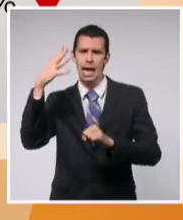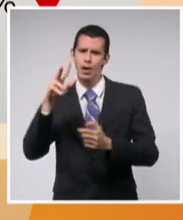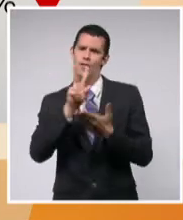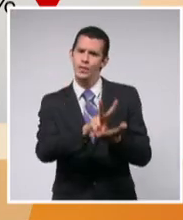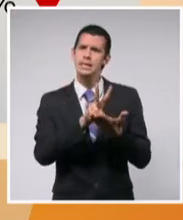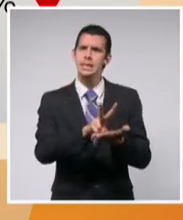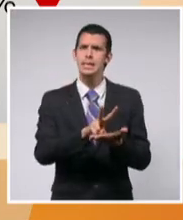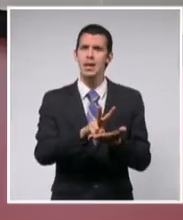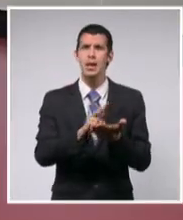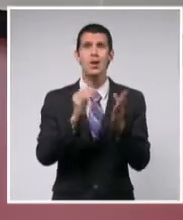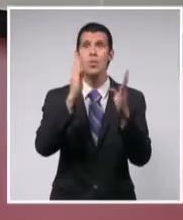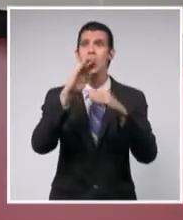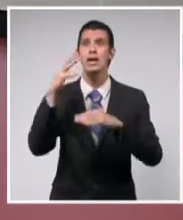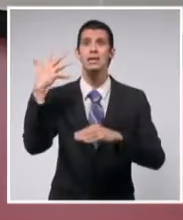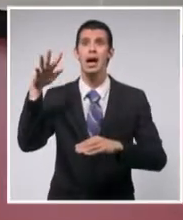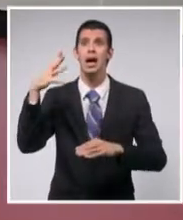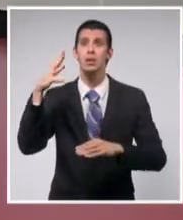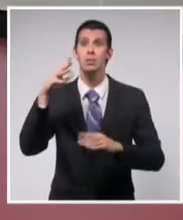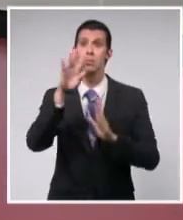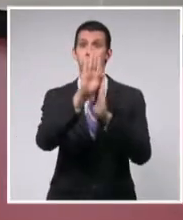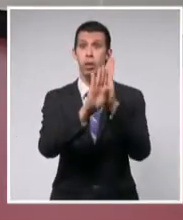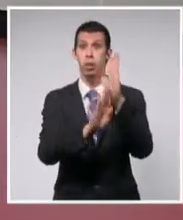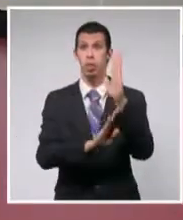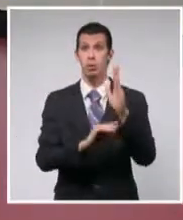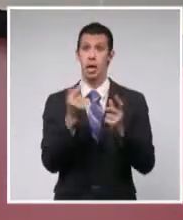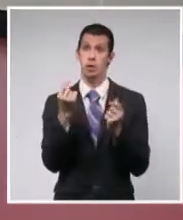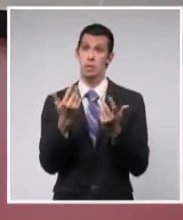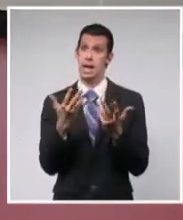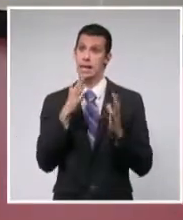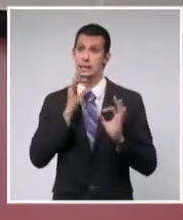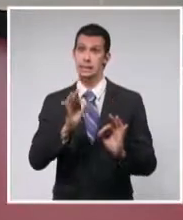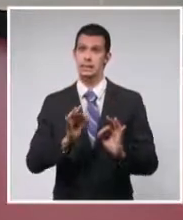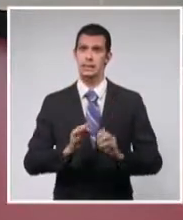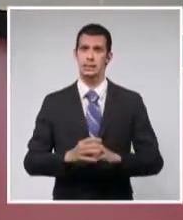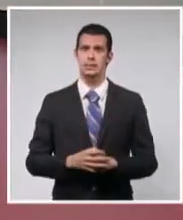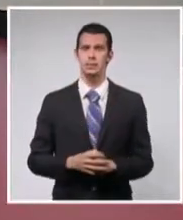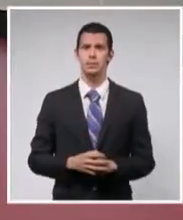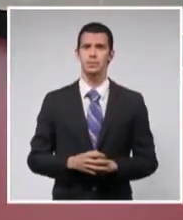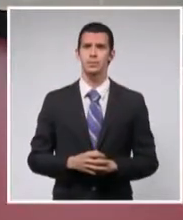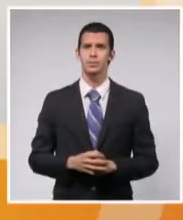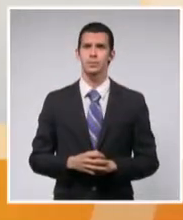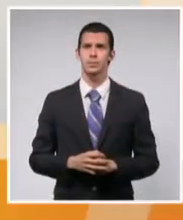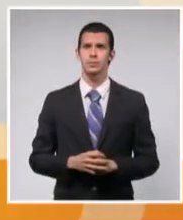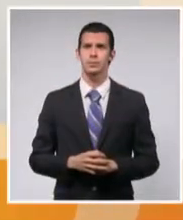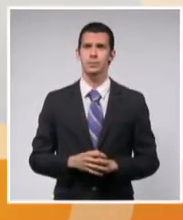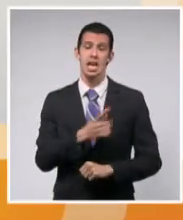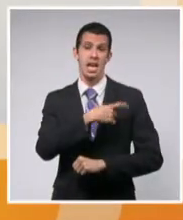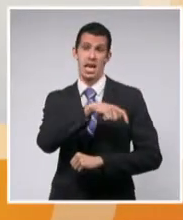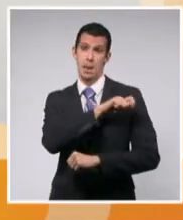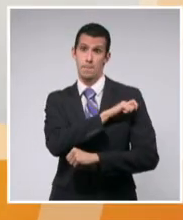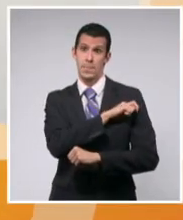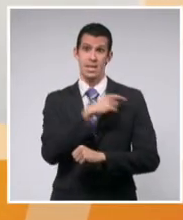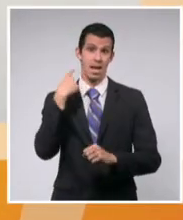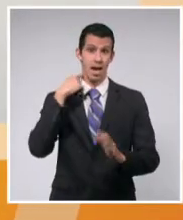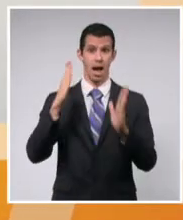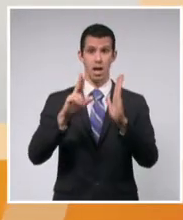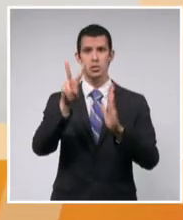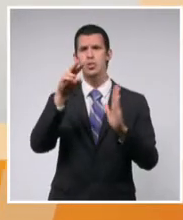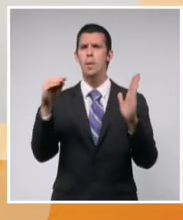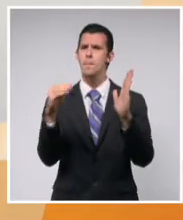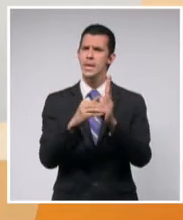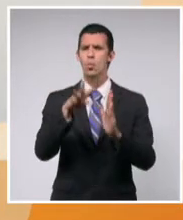respectivamente por concepto de ingresos del turismo internacional españa ha ingresado solo 2 mil 457